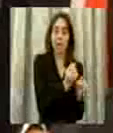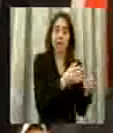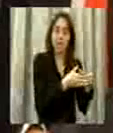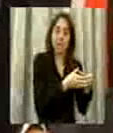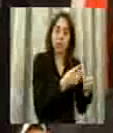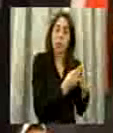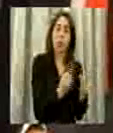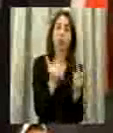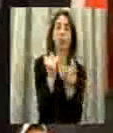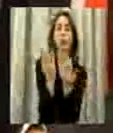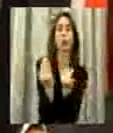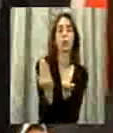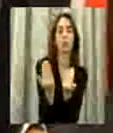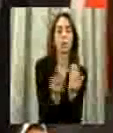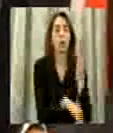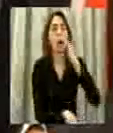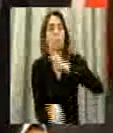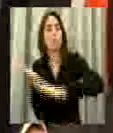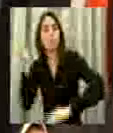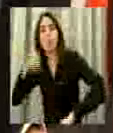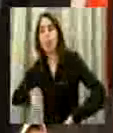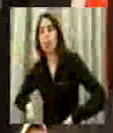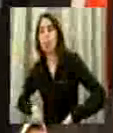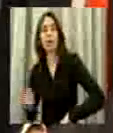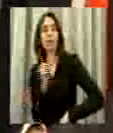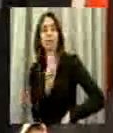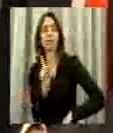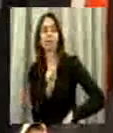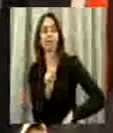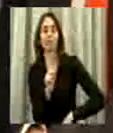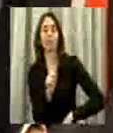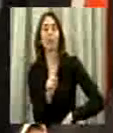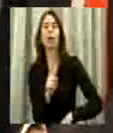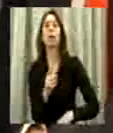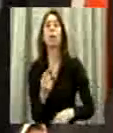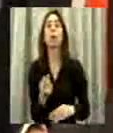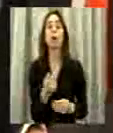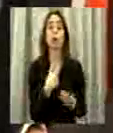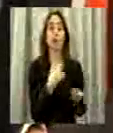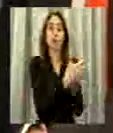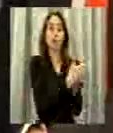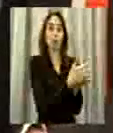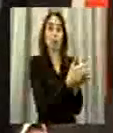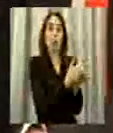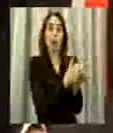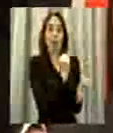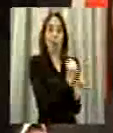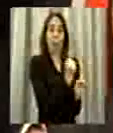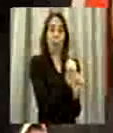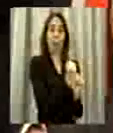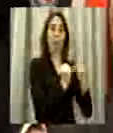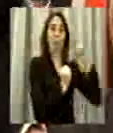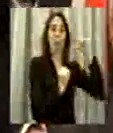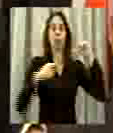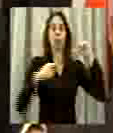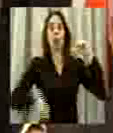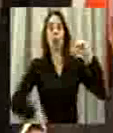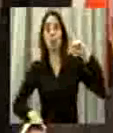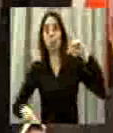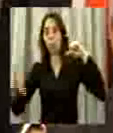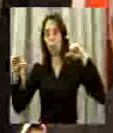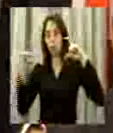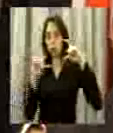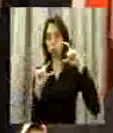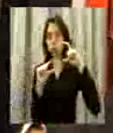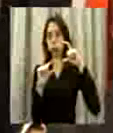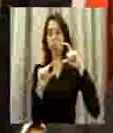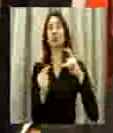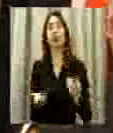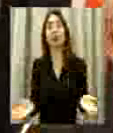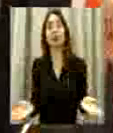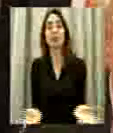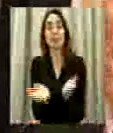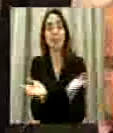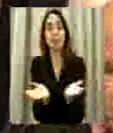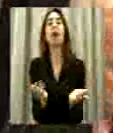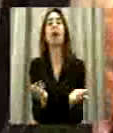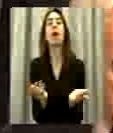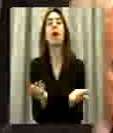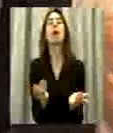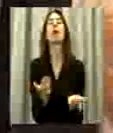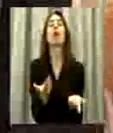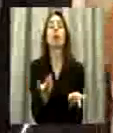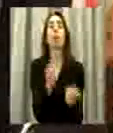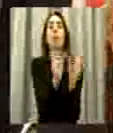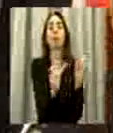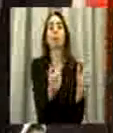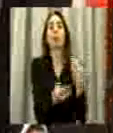se retiran, no se jubilan, porque la caída de ingresos es muy alta. Entonces nosotros complementamos con un esquema de incentivo al retiro. 8